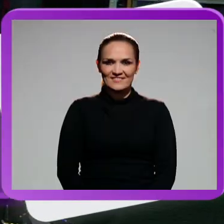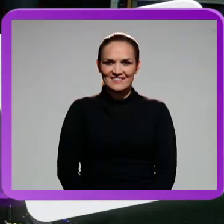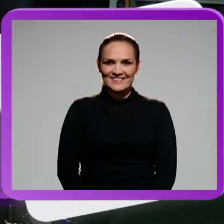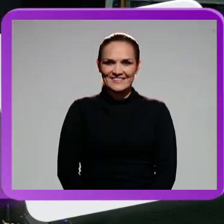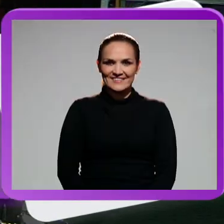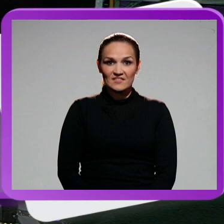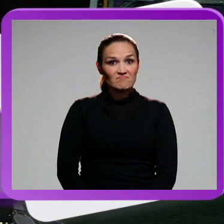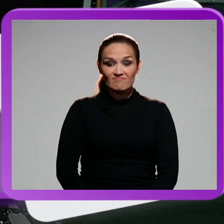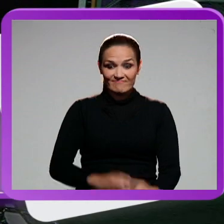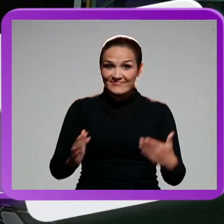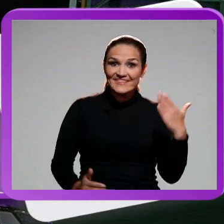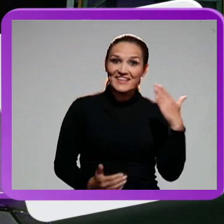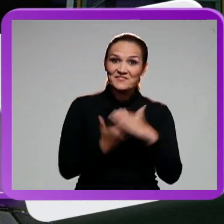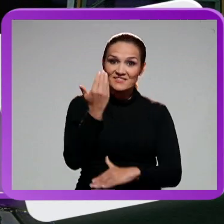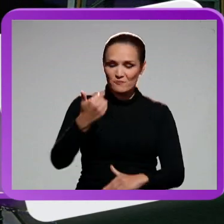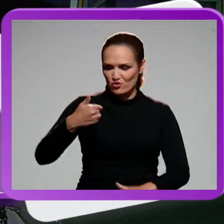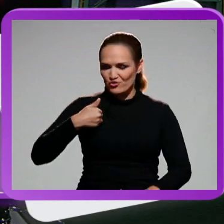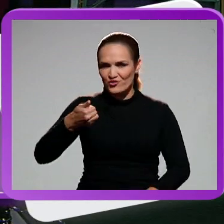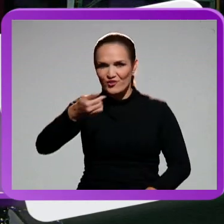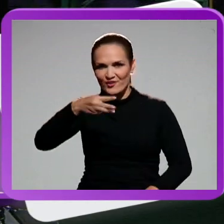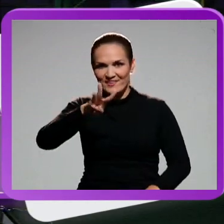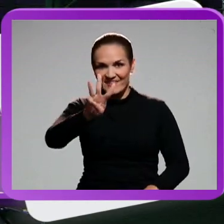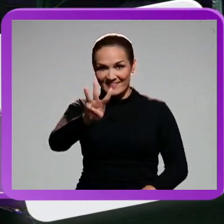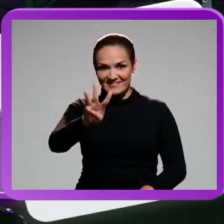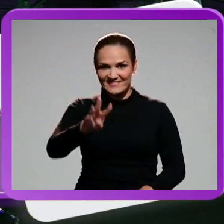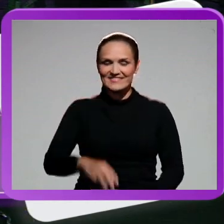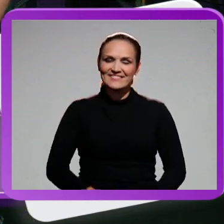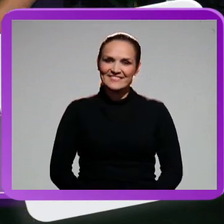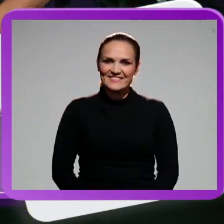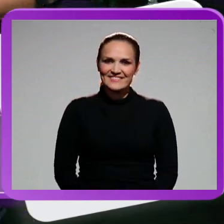Y aquí comienza Yo Soy Trece.